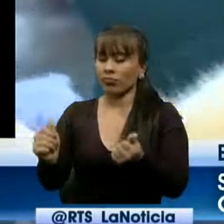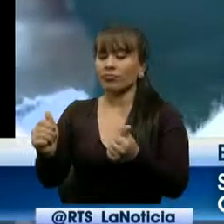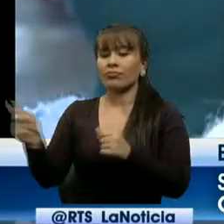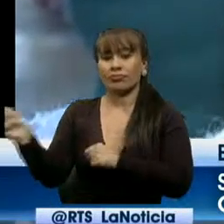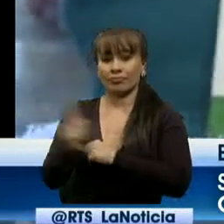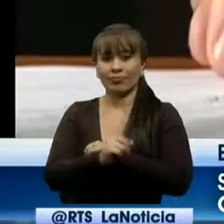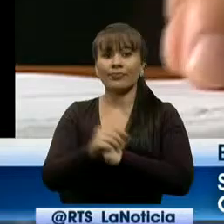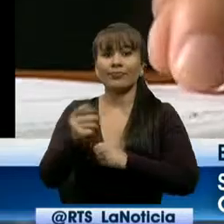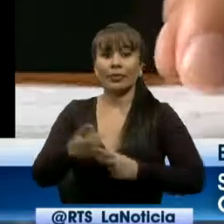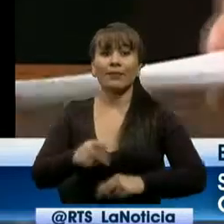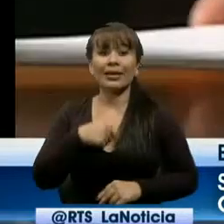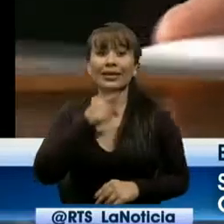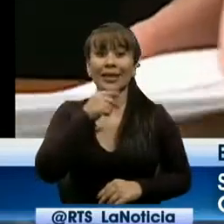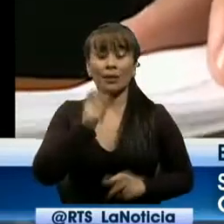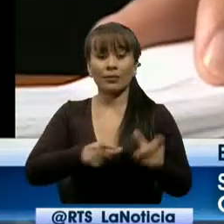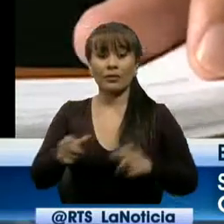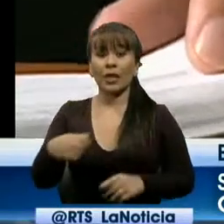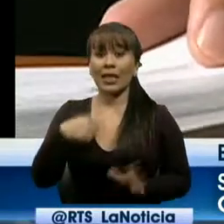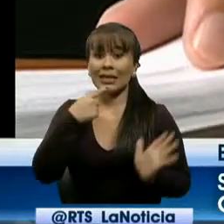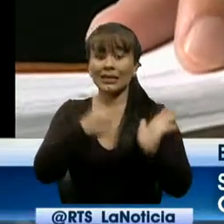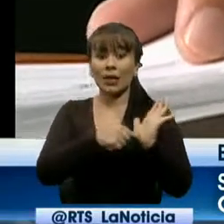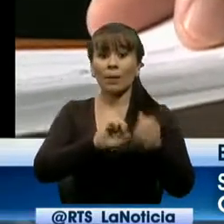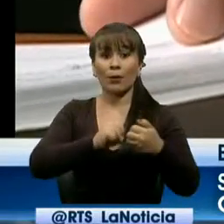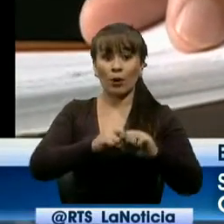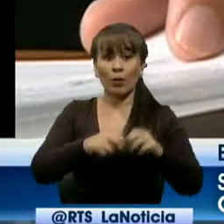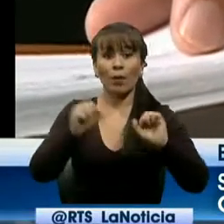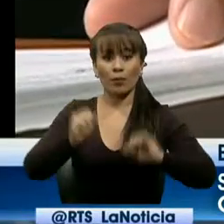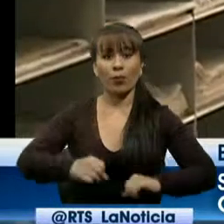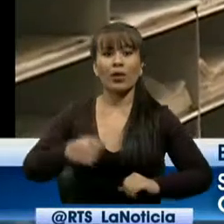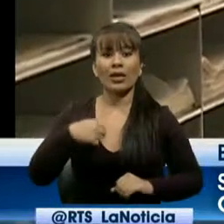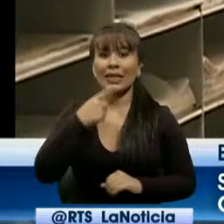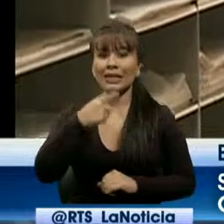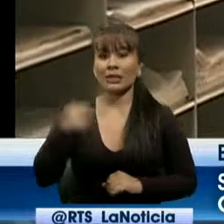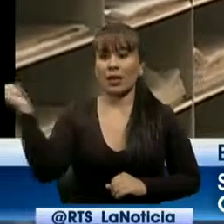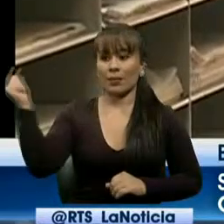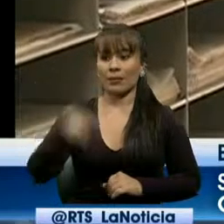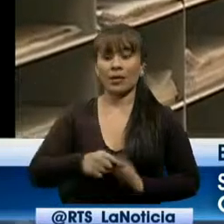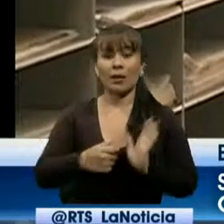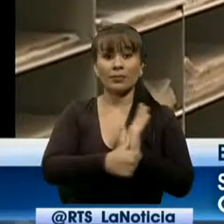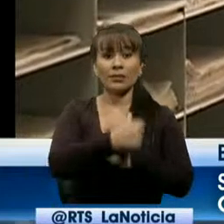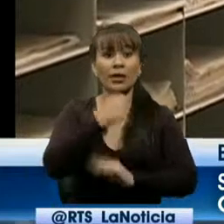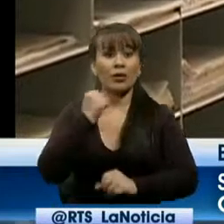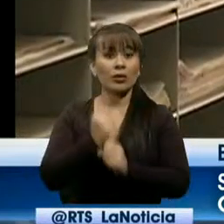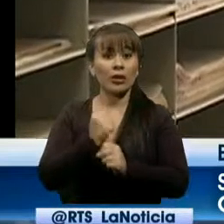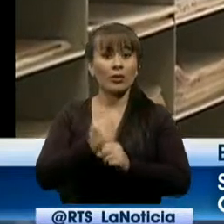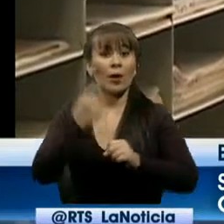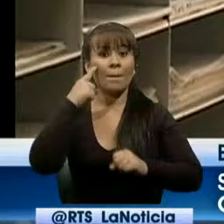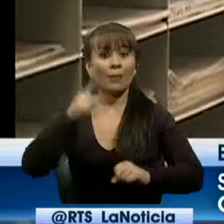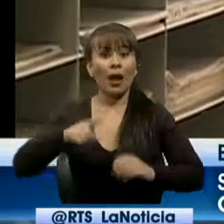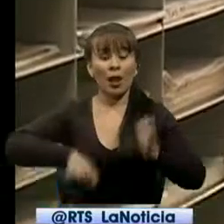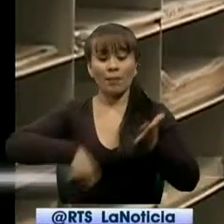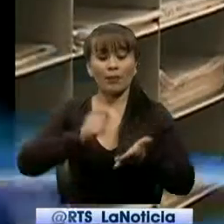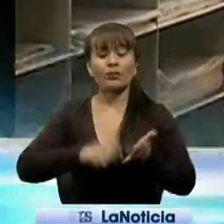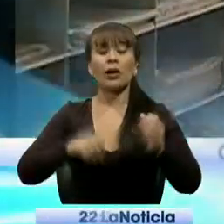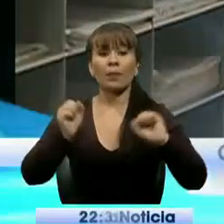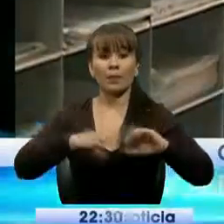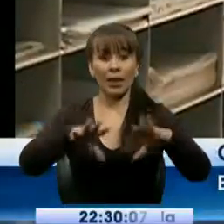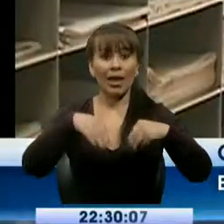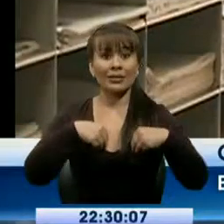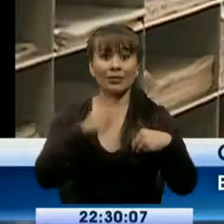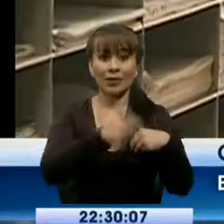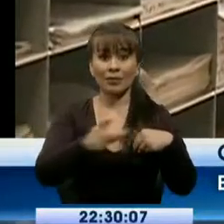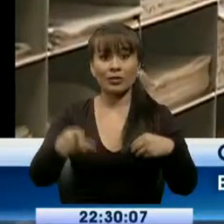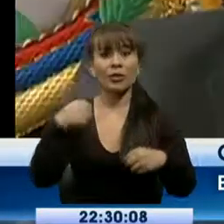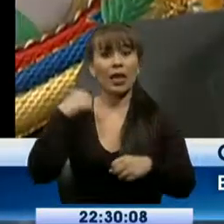que las empresas que demuestren una situación crítica pueden solicitar la intervención del Ministerio de Trabajo para la aplicación de la reducción de la